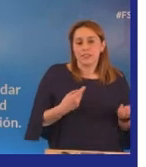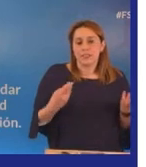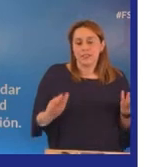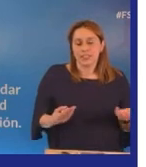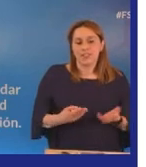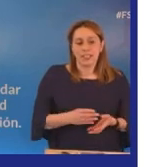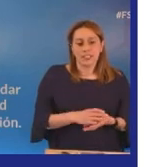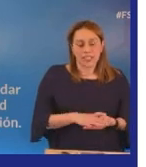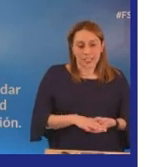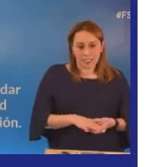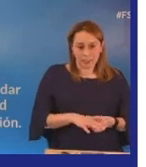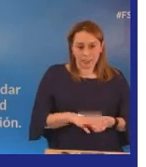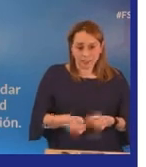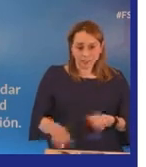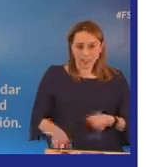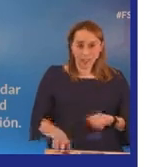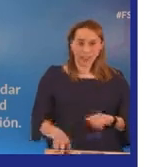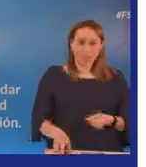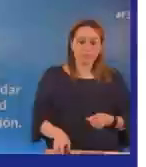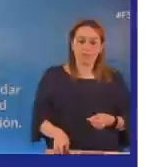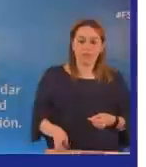las diferentes actividades de casa.